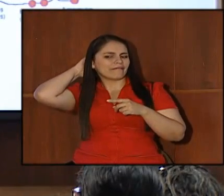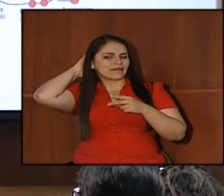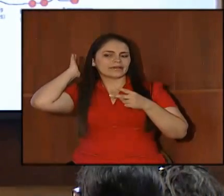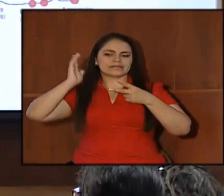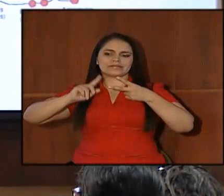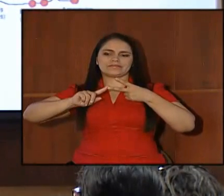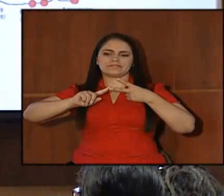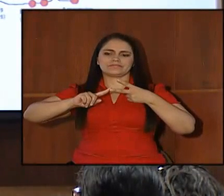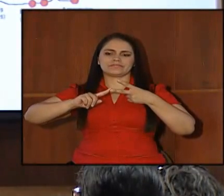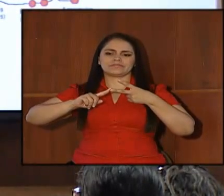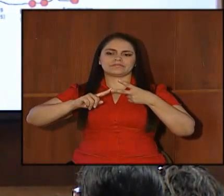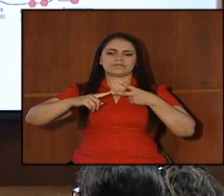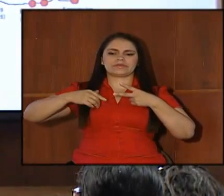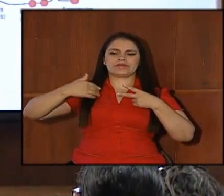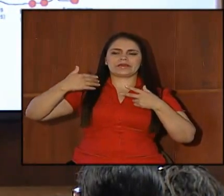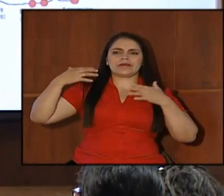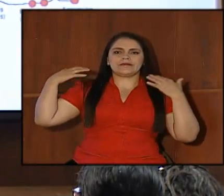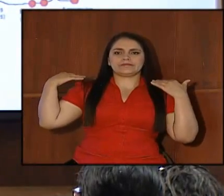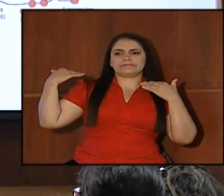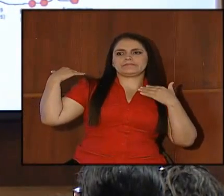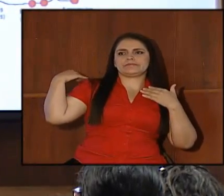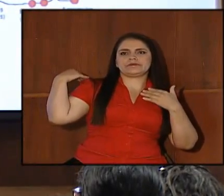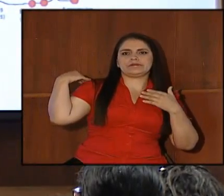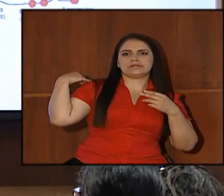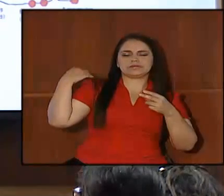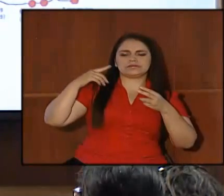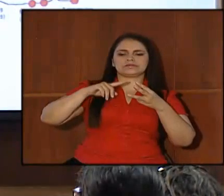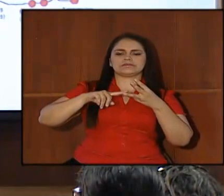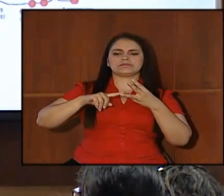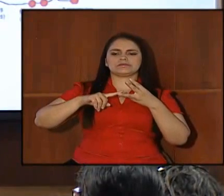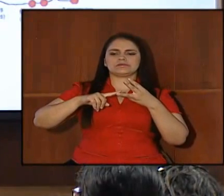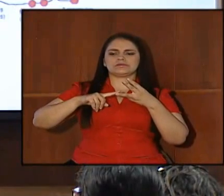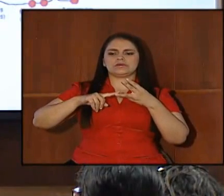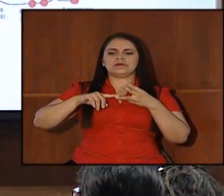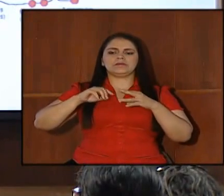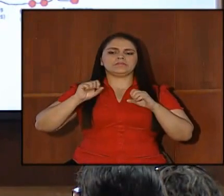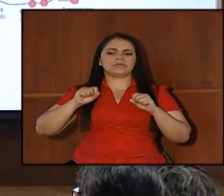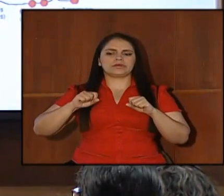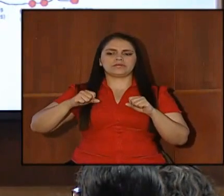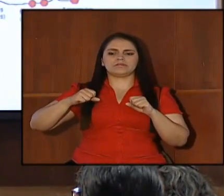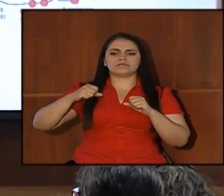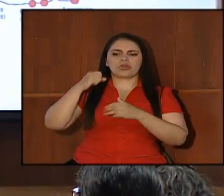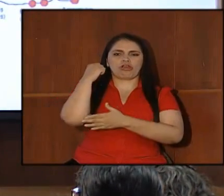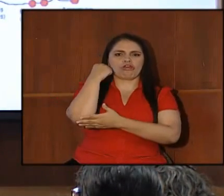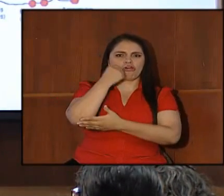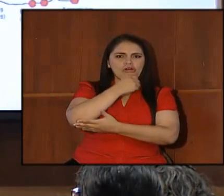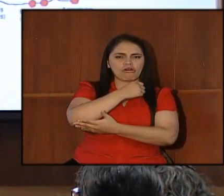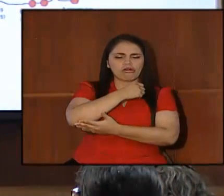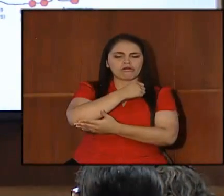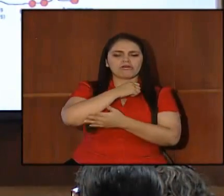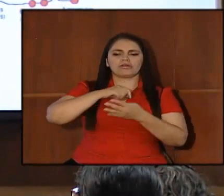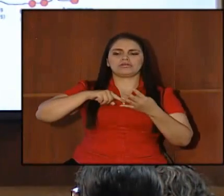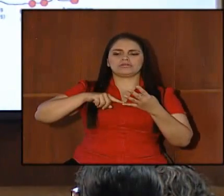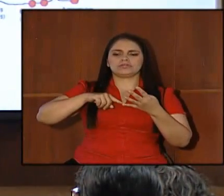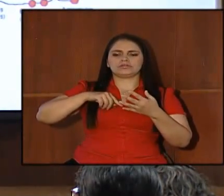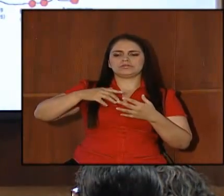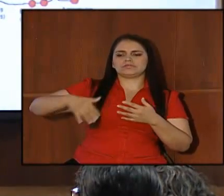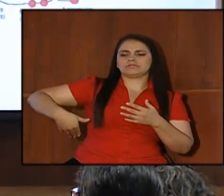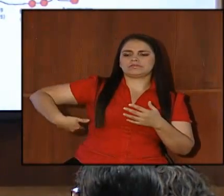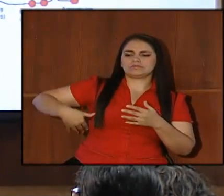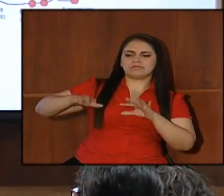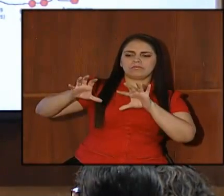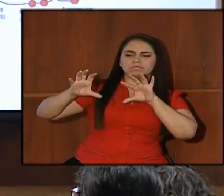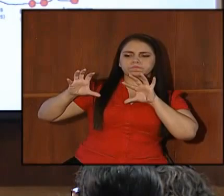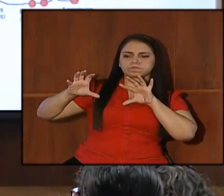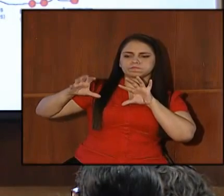parte de arriba de la espalda o escápulas o omóplatos, se pueden ulcerar los codos, la parte de atrás de la cadera o